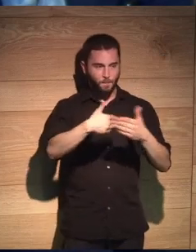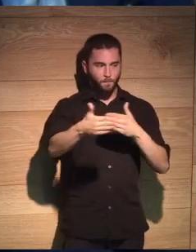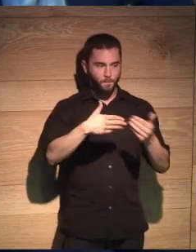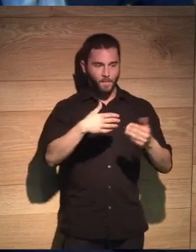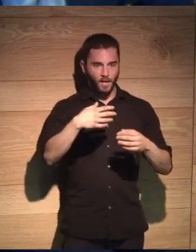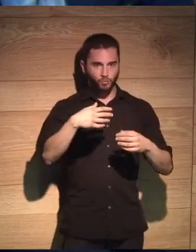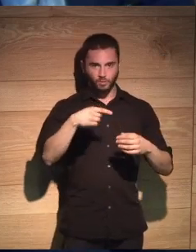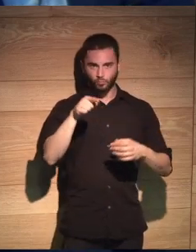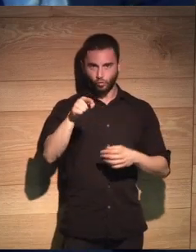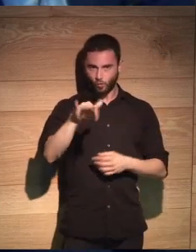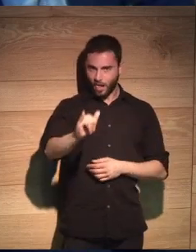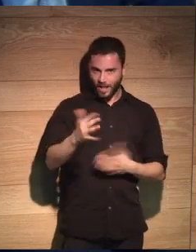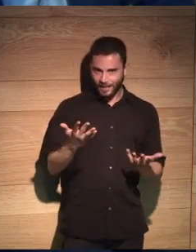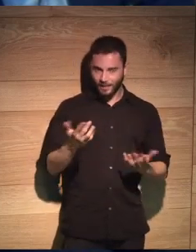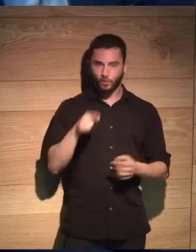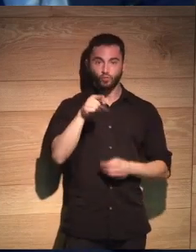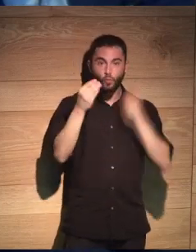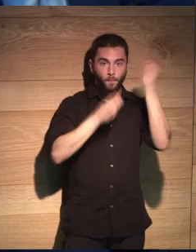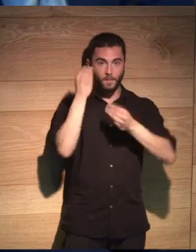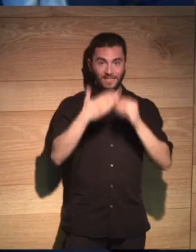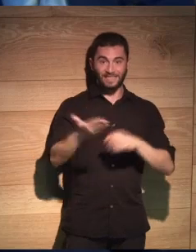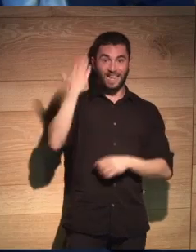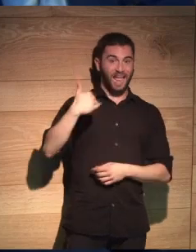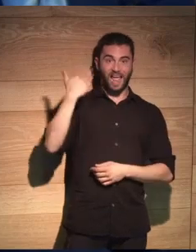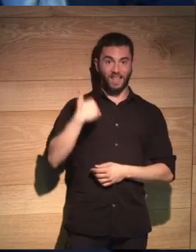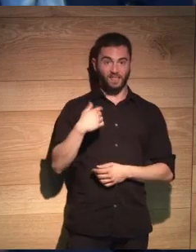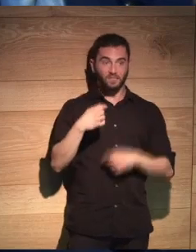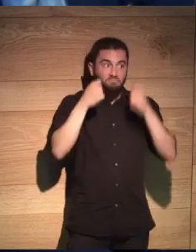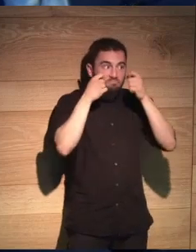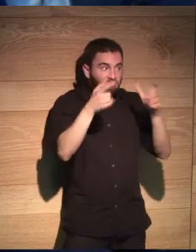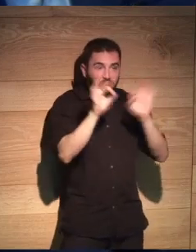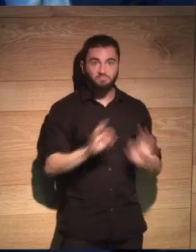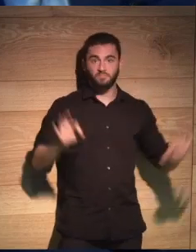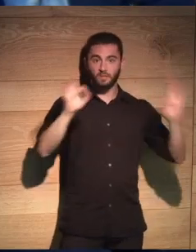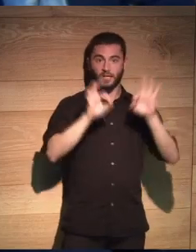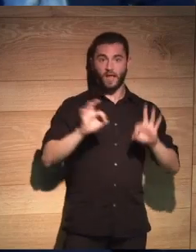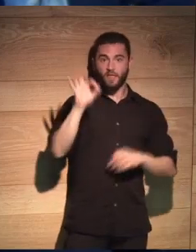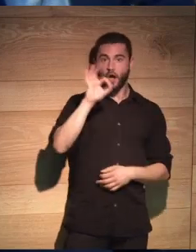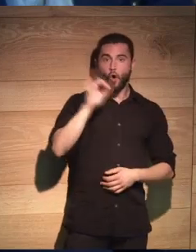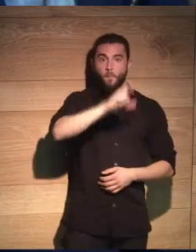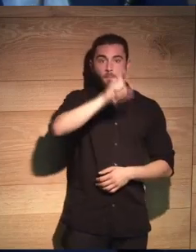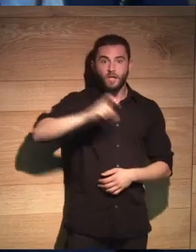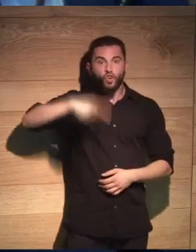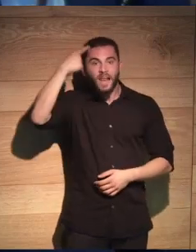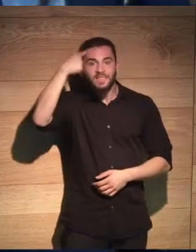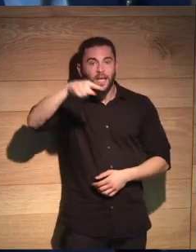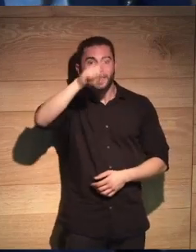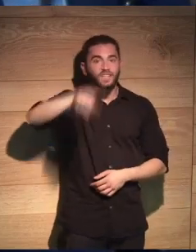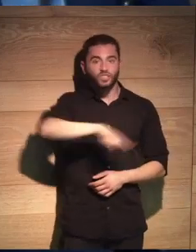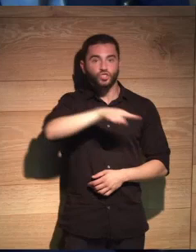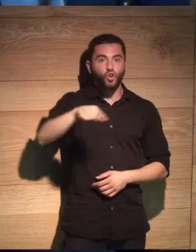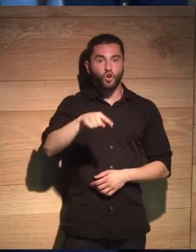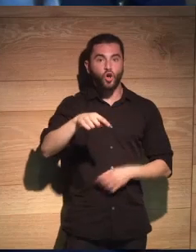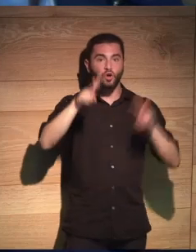y si crees que nadie lo había descubierto antes o que alguien sabía de su existencia pero que no se había